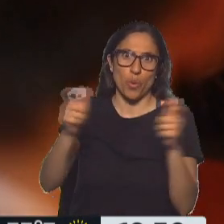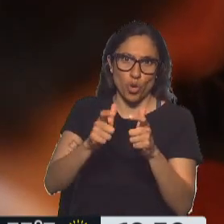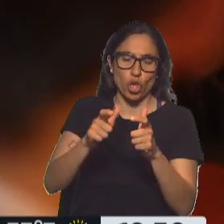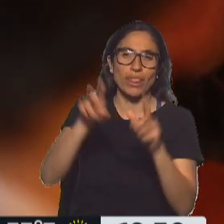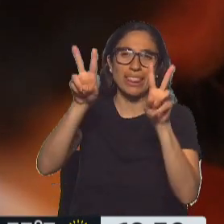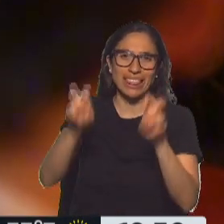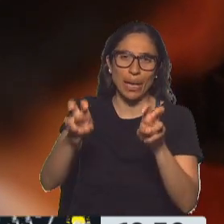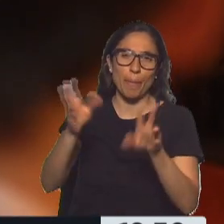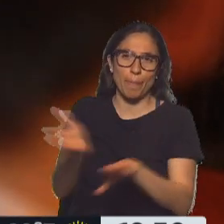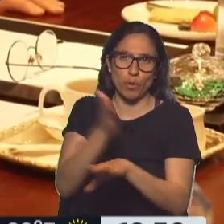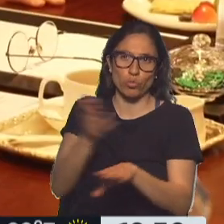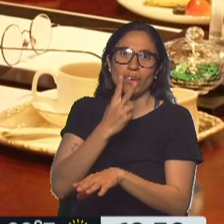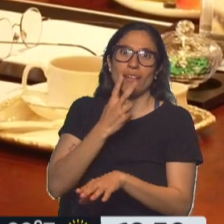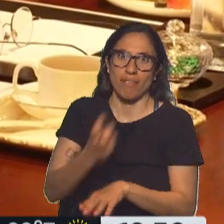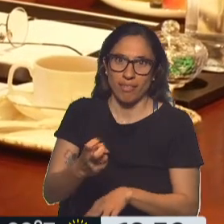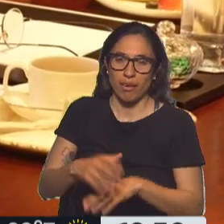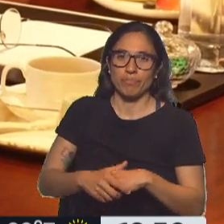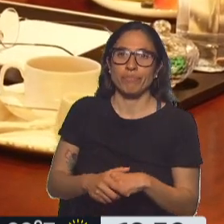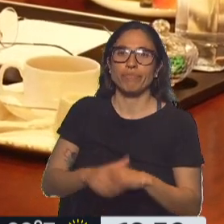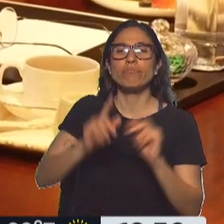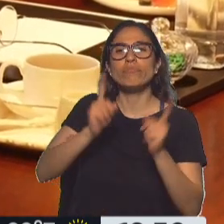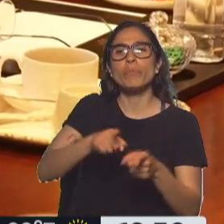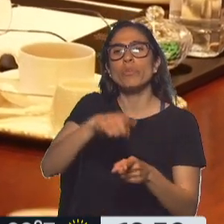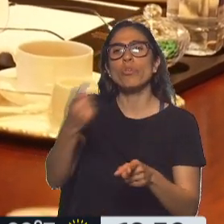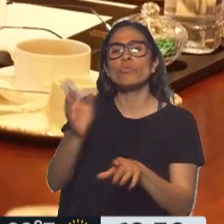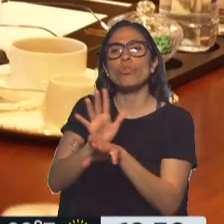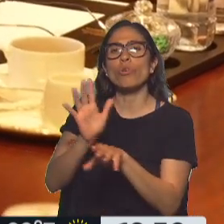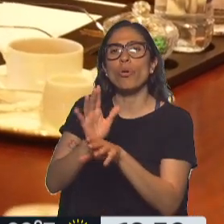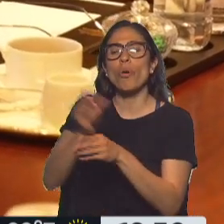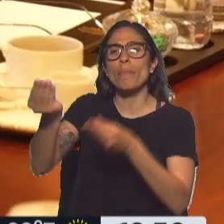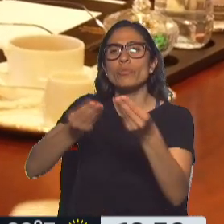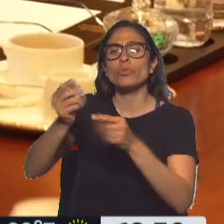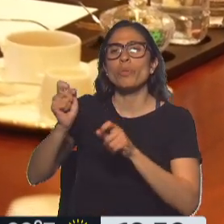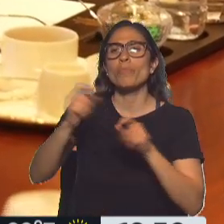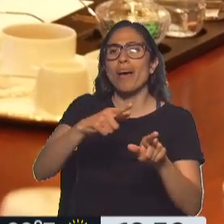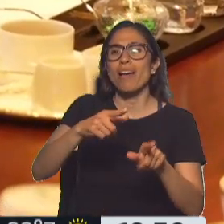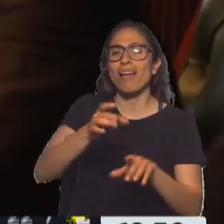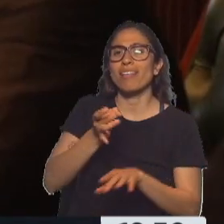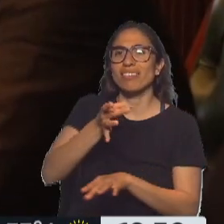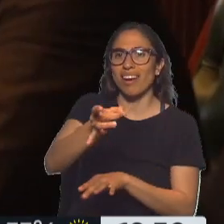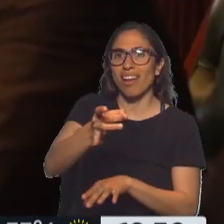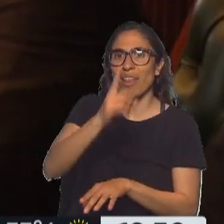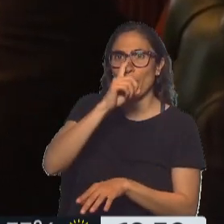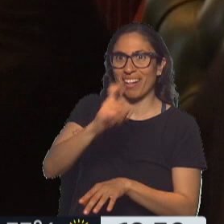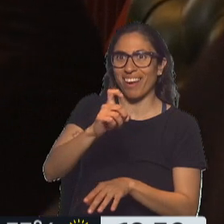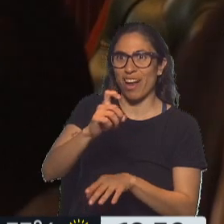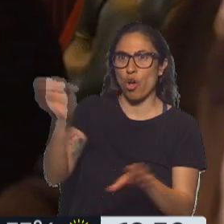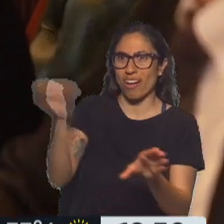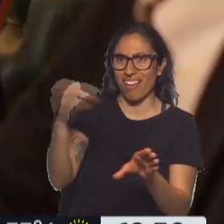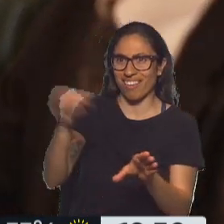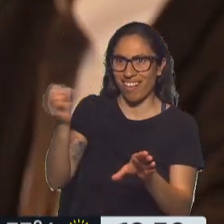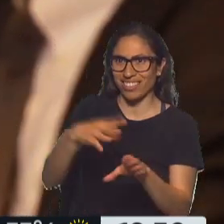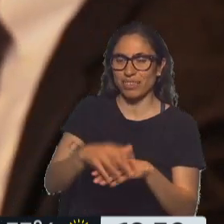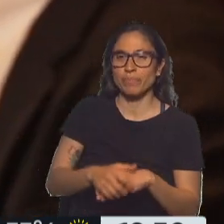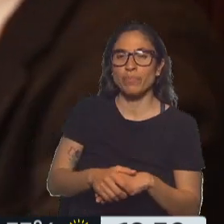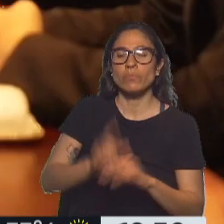trataron otros temas importantes como el aporte para obras del ferrocarril Belgrano Cargas y mejoras